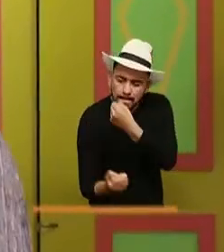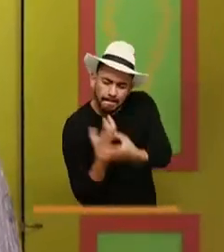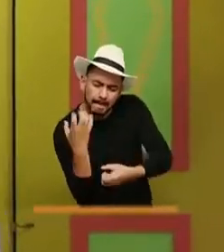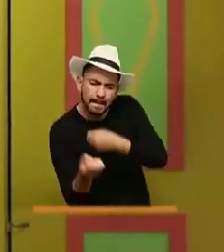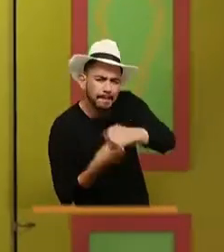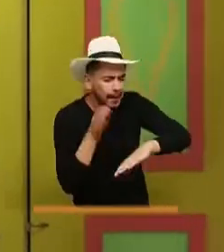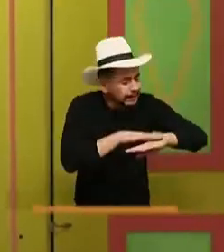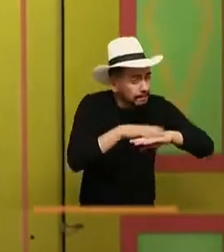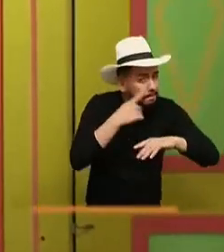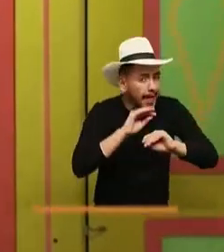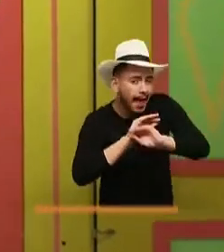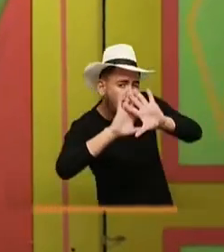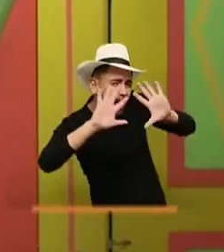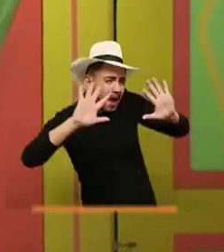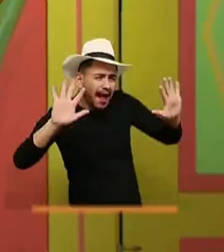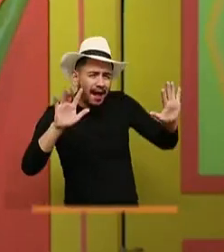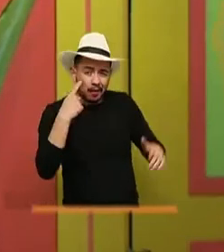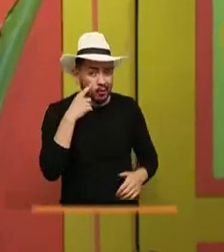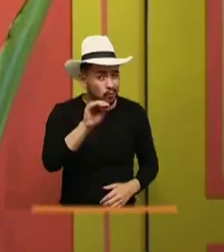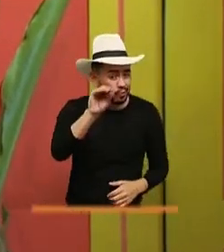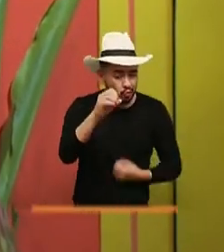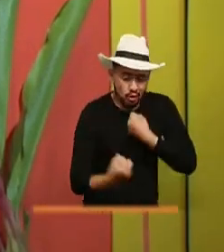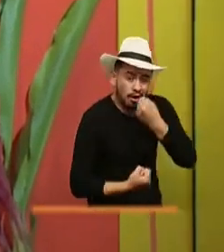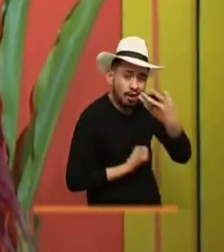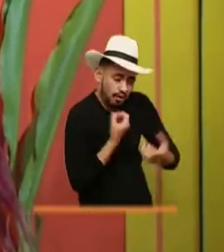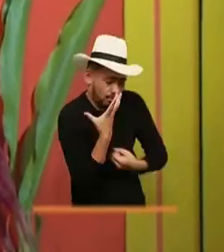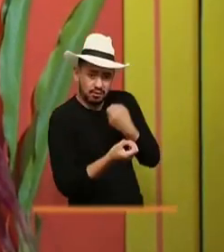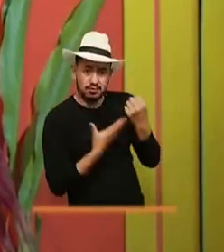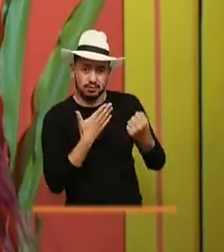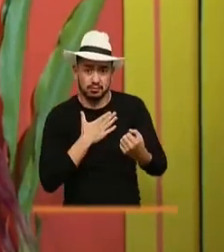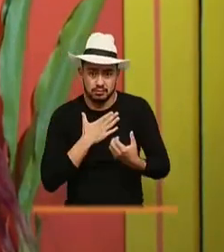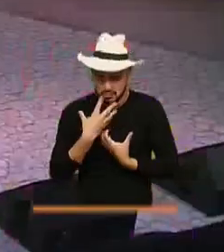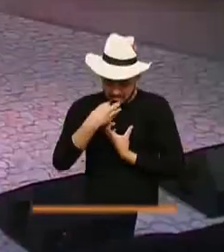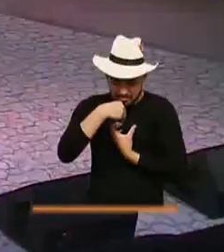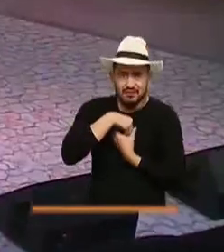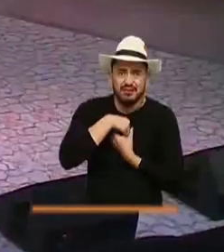una información, Maluma es estuche mío.